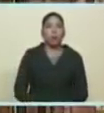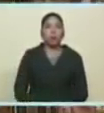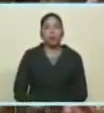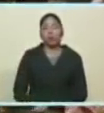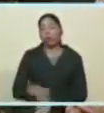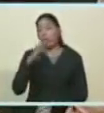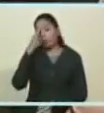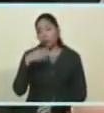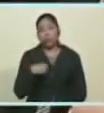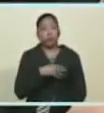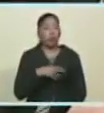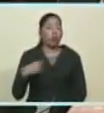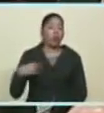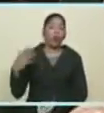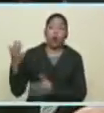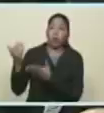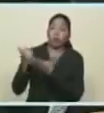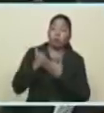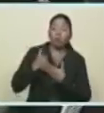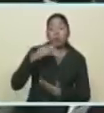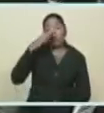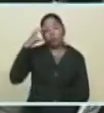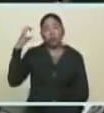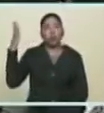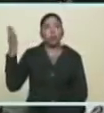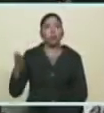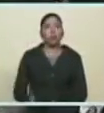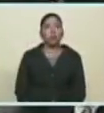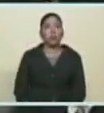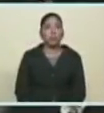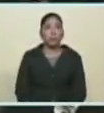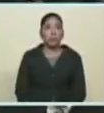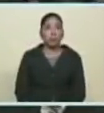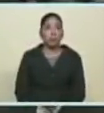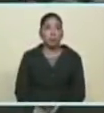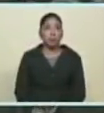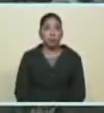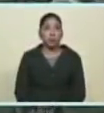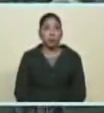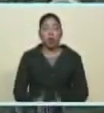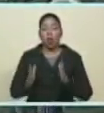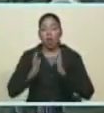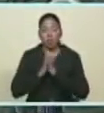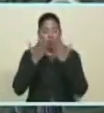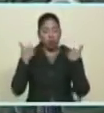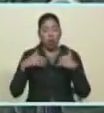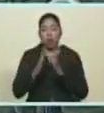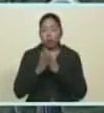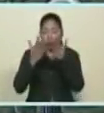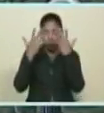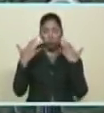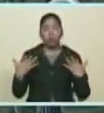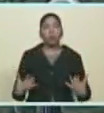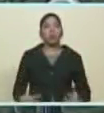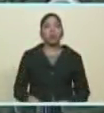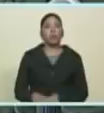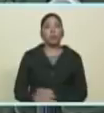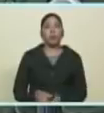siempre. La Santísima Trinidad me acompañe, me cubra con su manto.